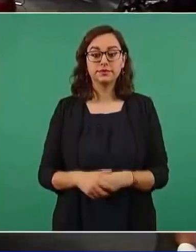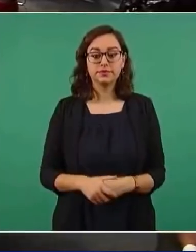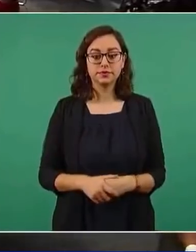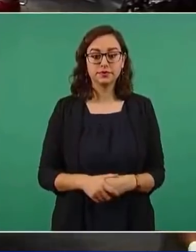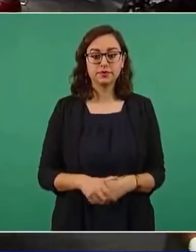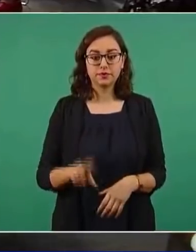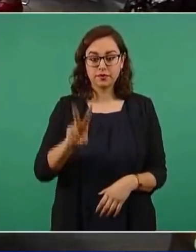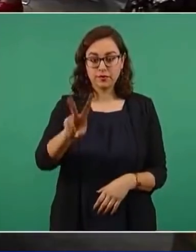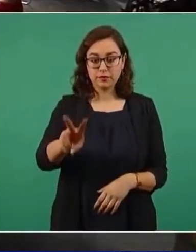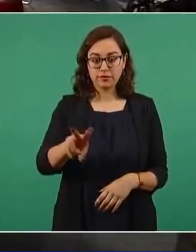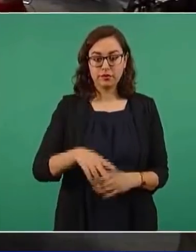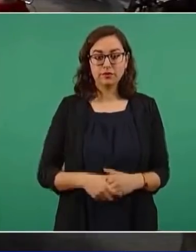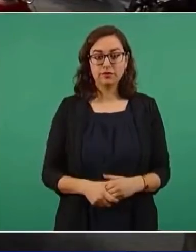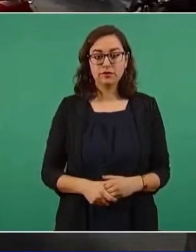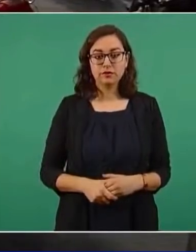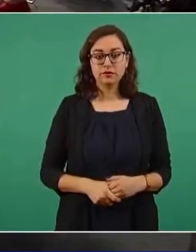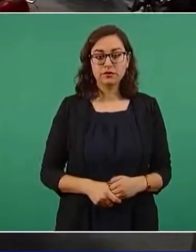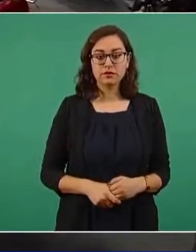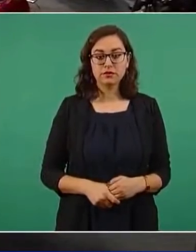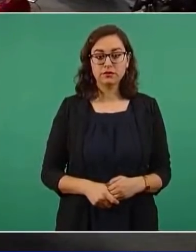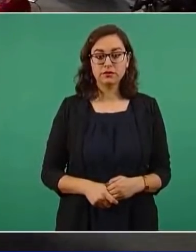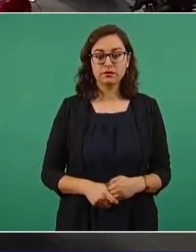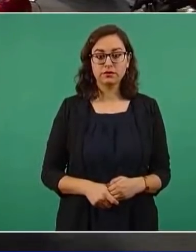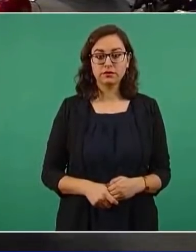Dos compañeros.